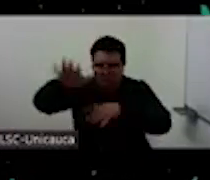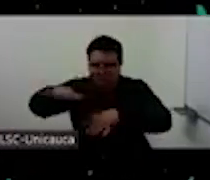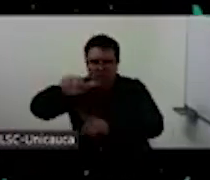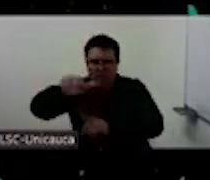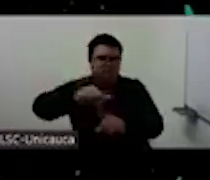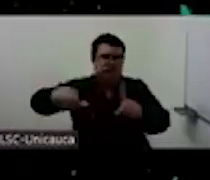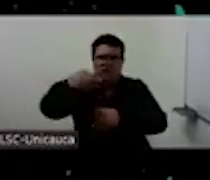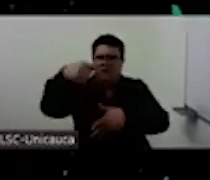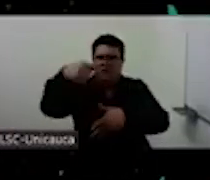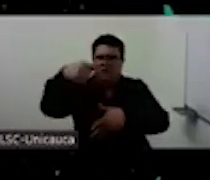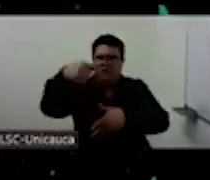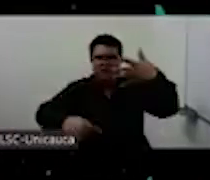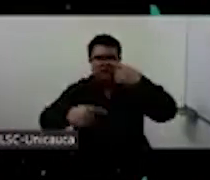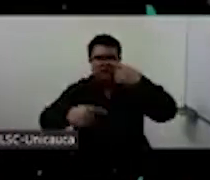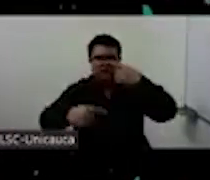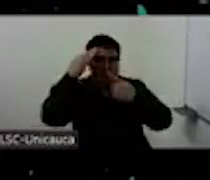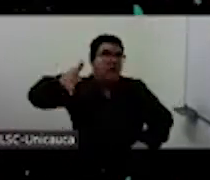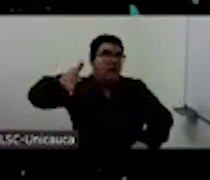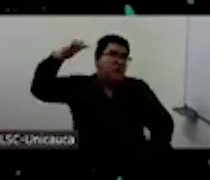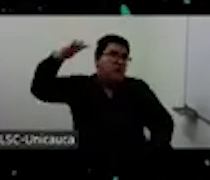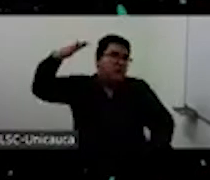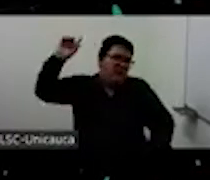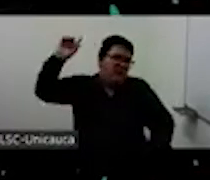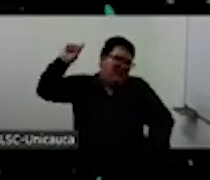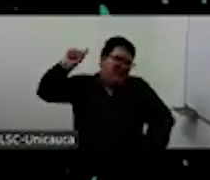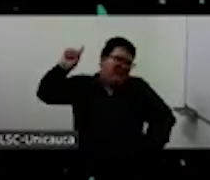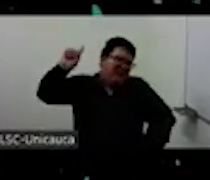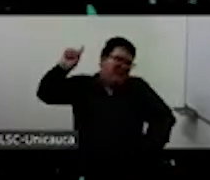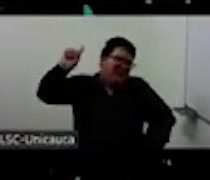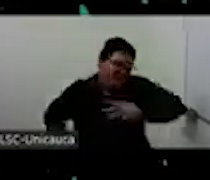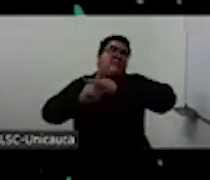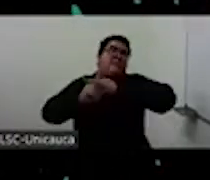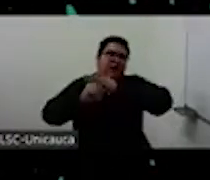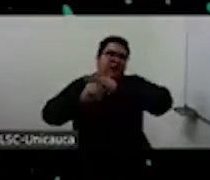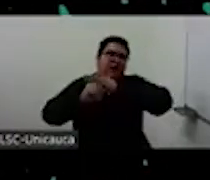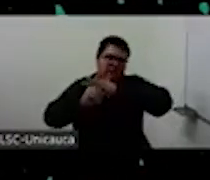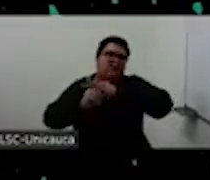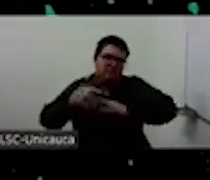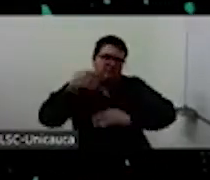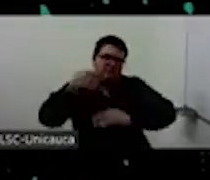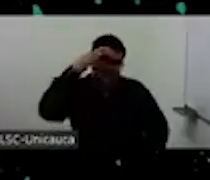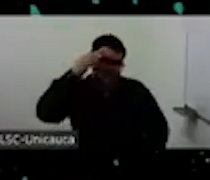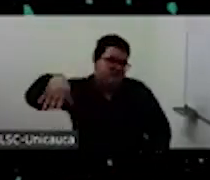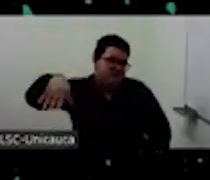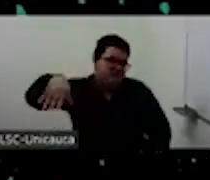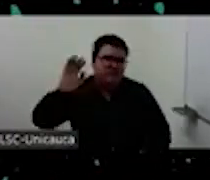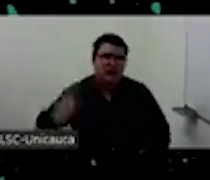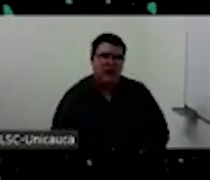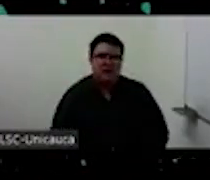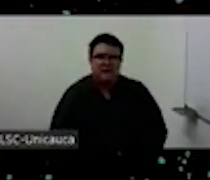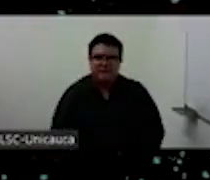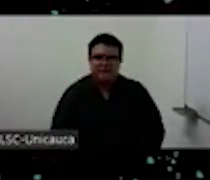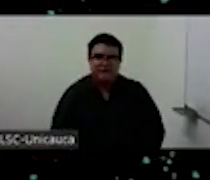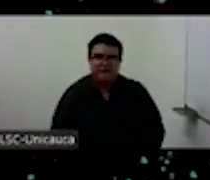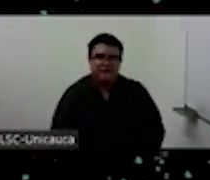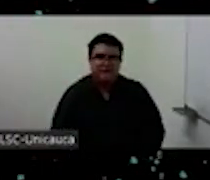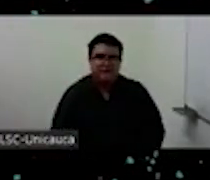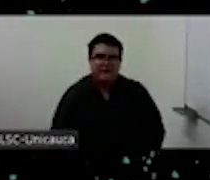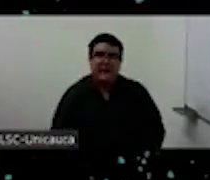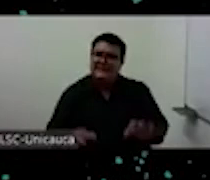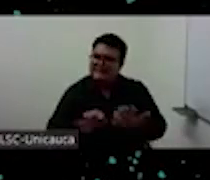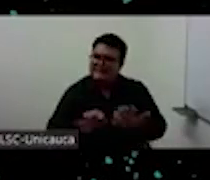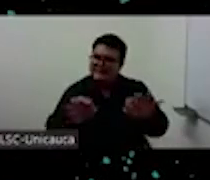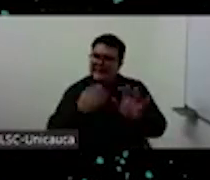existentes desde tiempos o fases preindustriales. Digamos que la introducción de